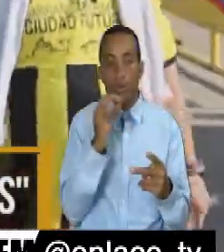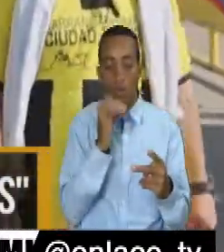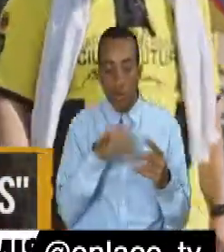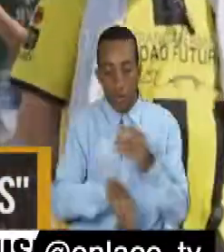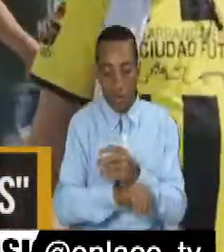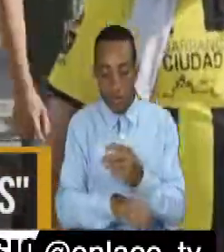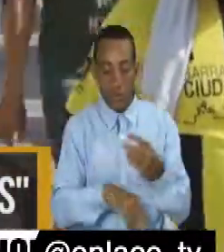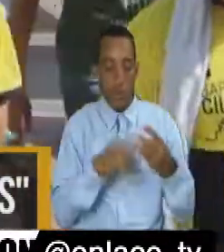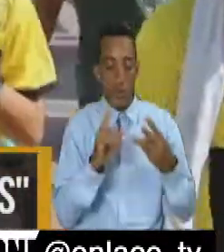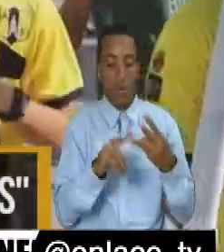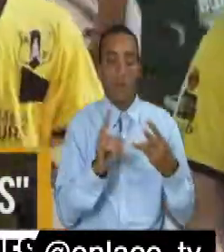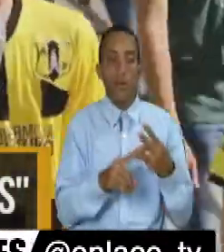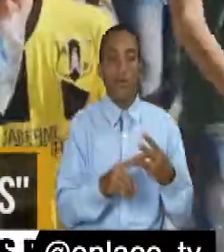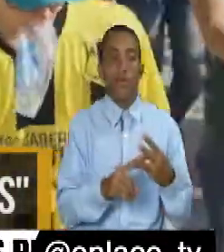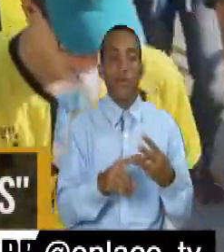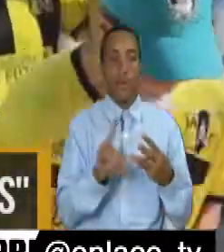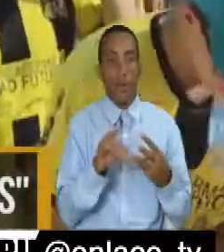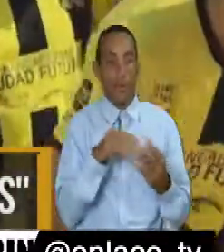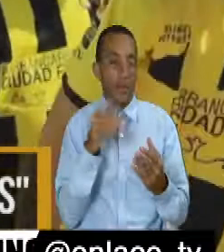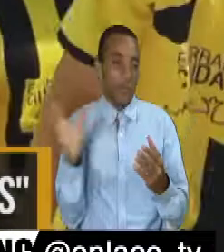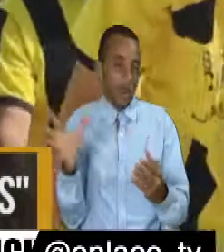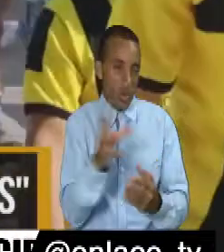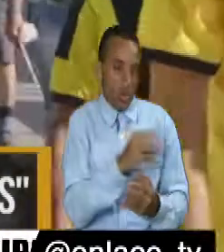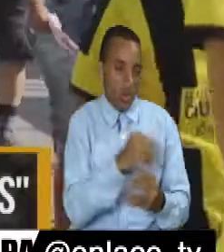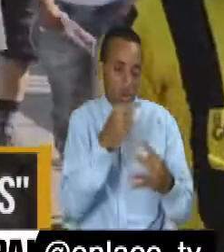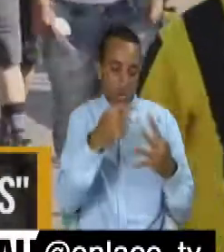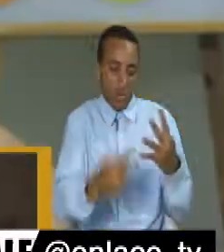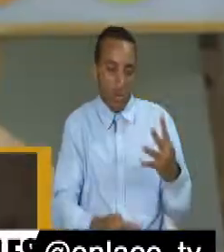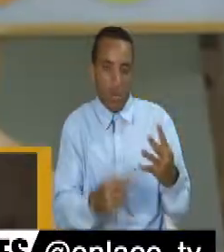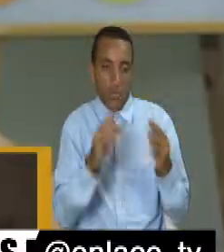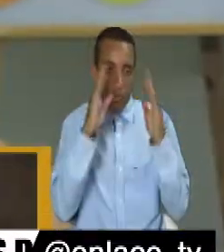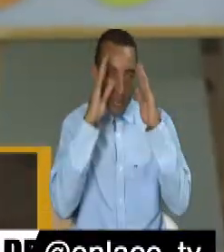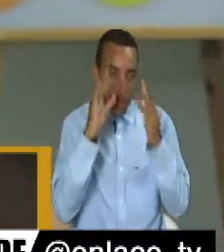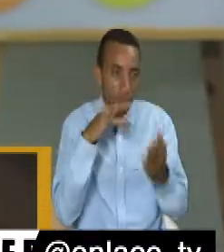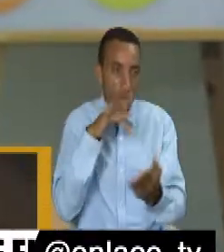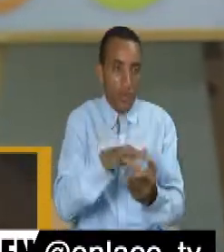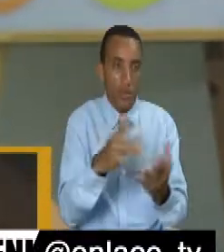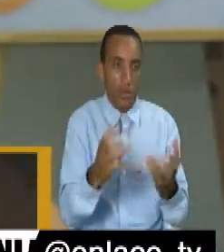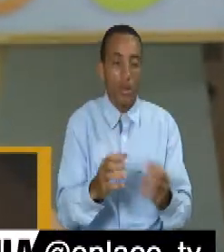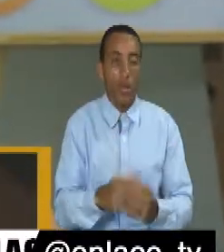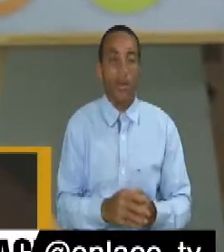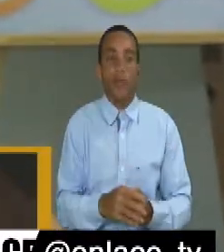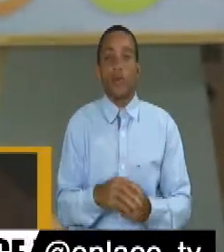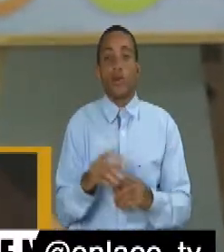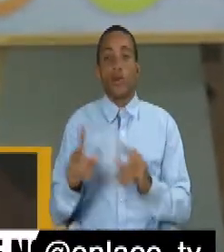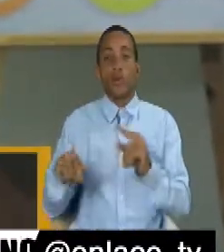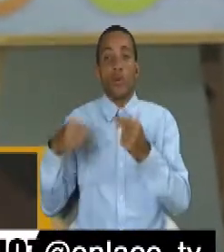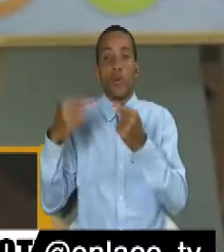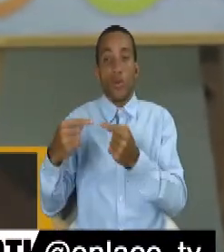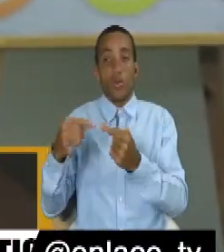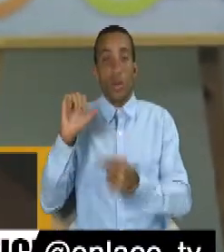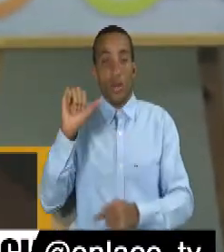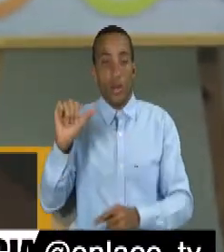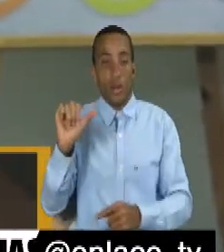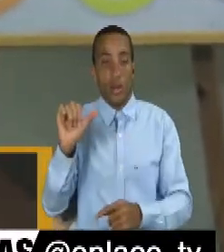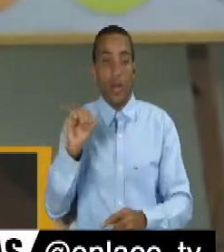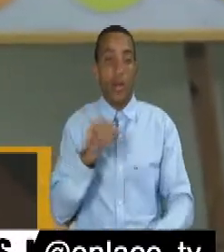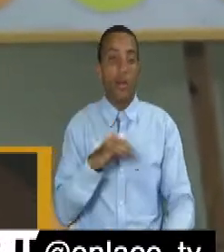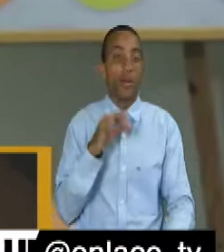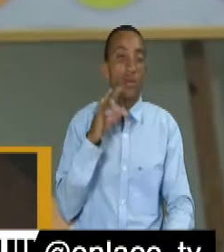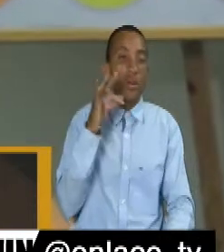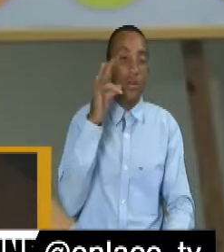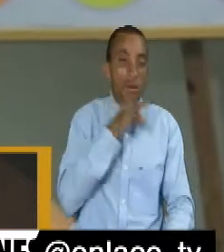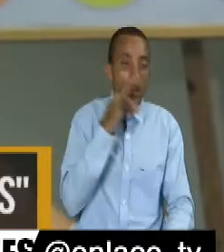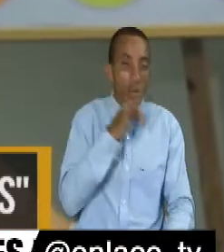se han dispuesto para atender a los interesados en abonarse. Partidos de la A, pensar en un partido Santa Fe Alianza, por